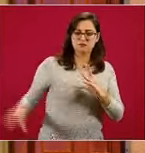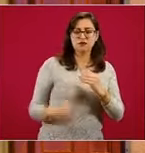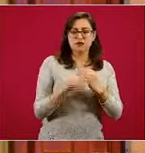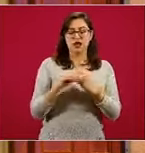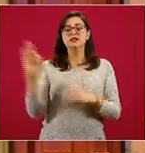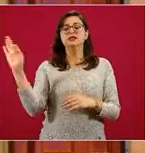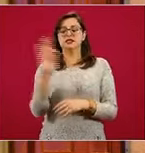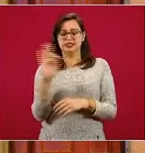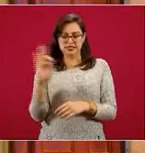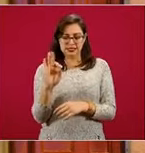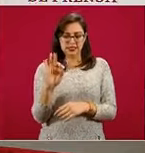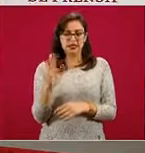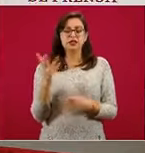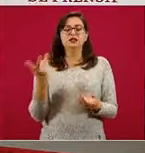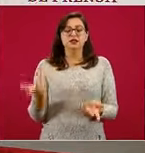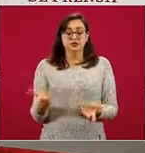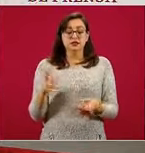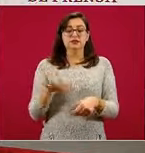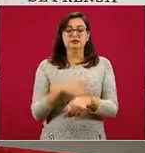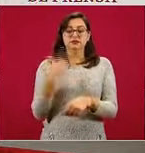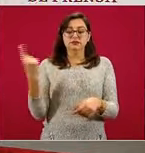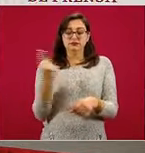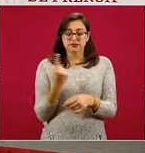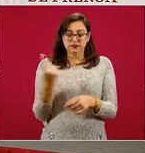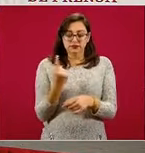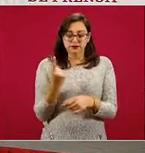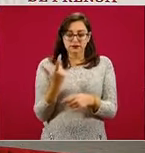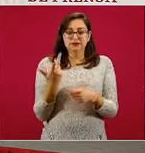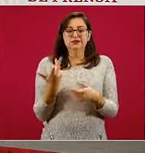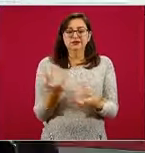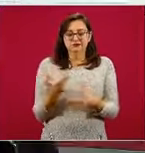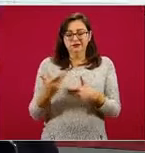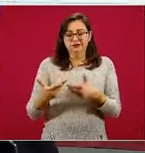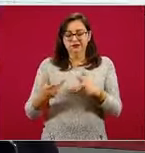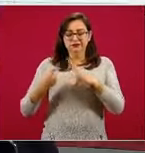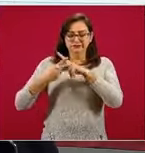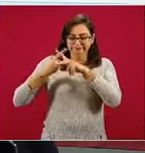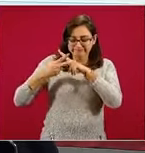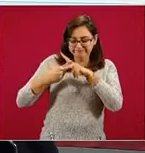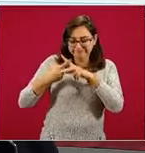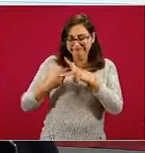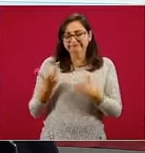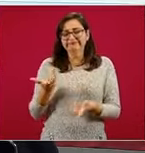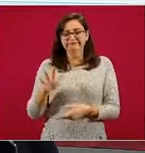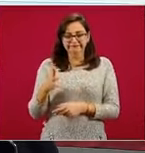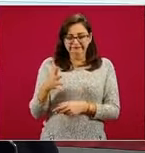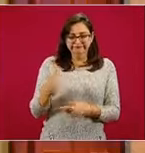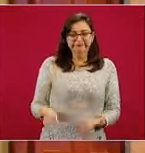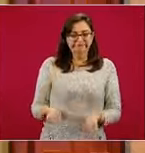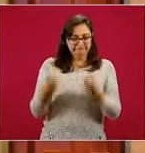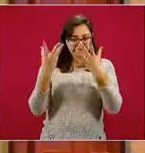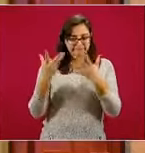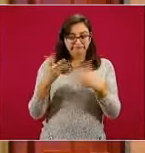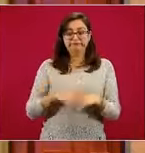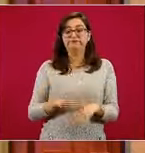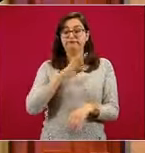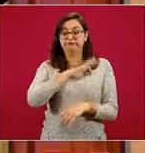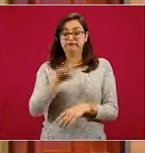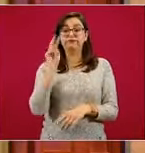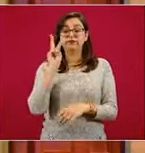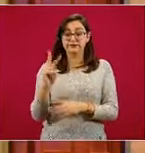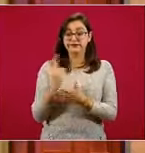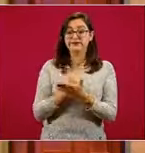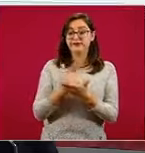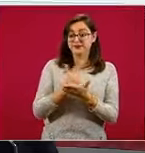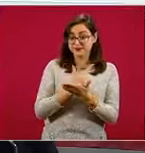casos sospechosos porque se toman precisamente para poder realizar las estimaciones. Entonces, en los colores grises